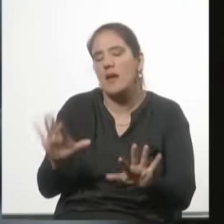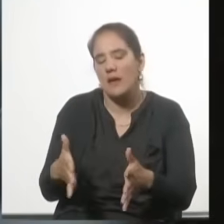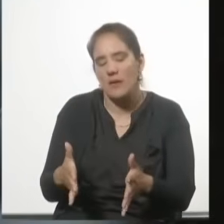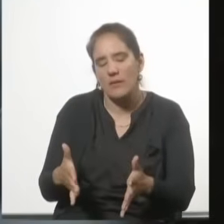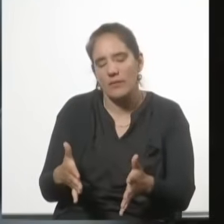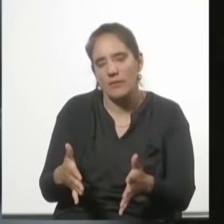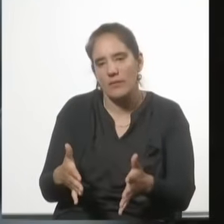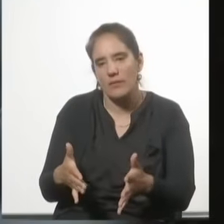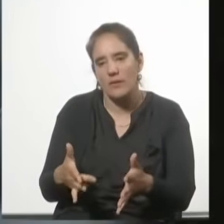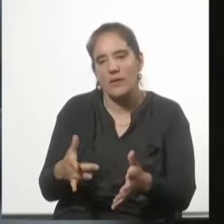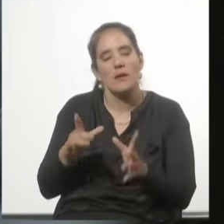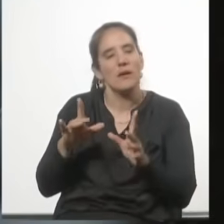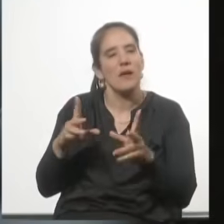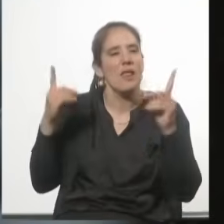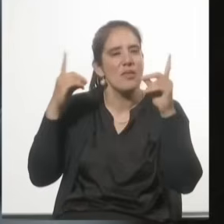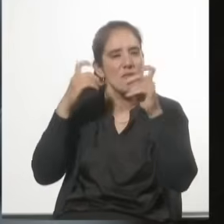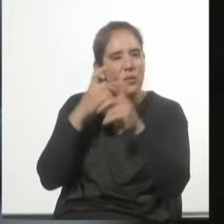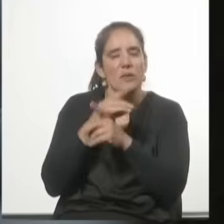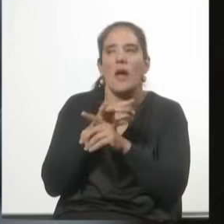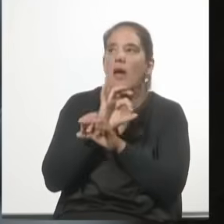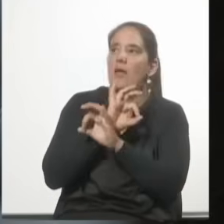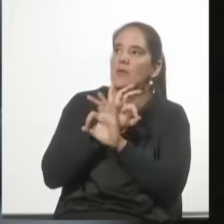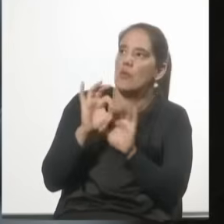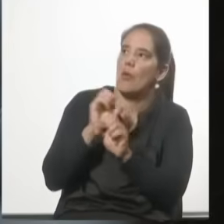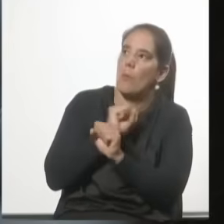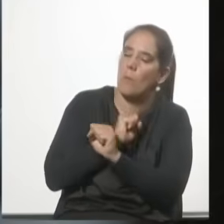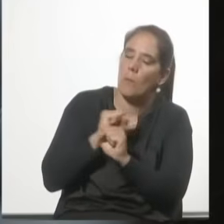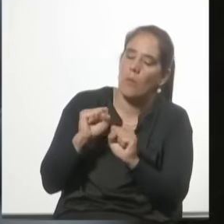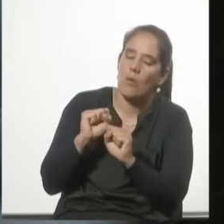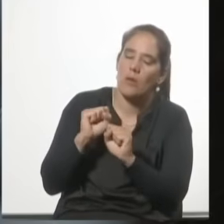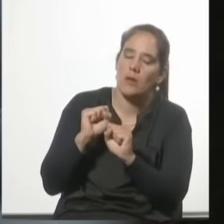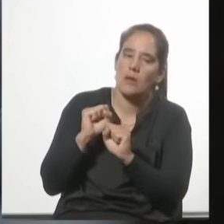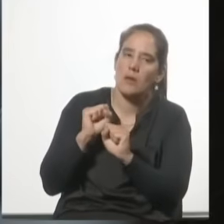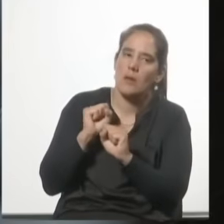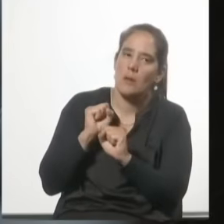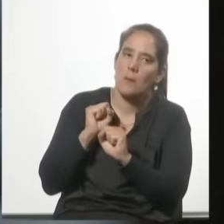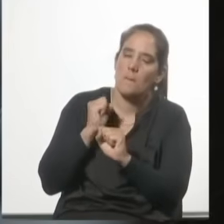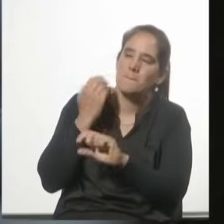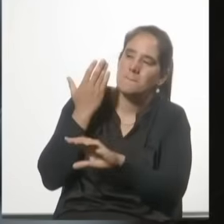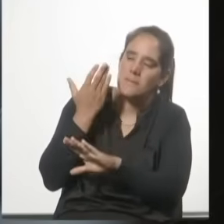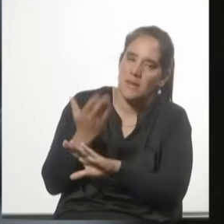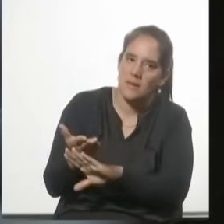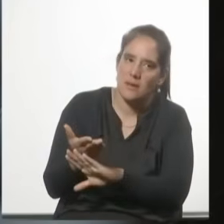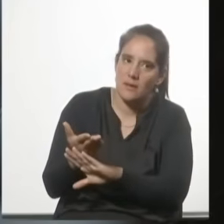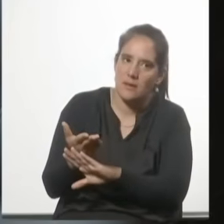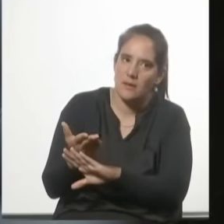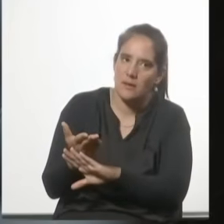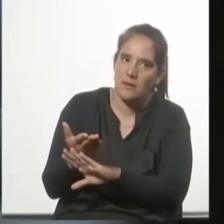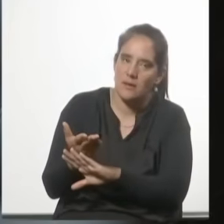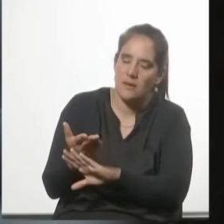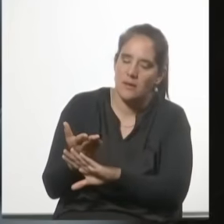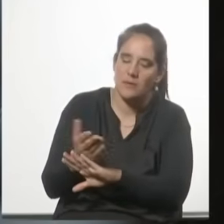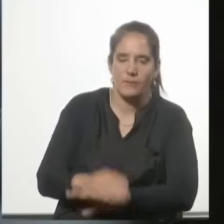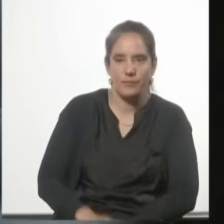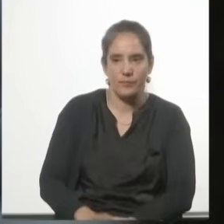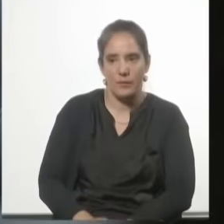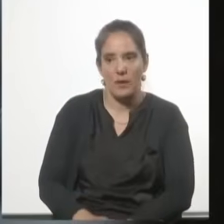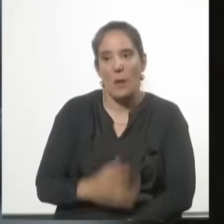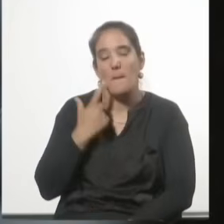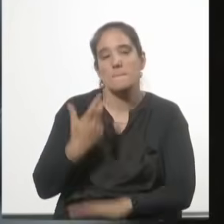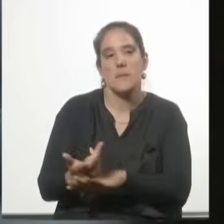criterios, dificultades para conseguir alguna entidad que en definitiva no